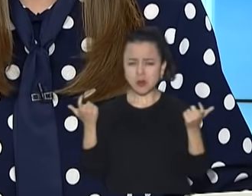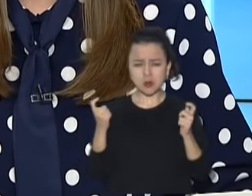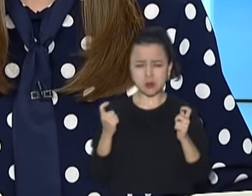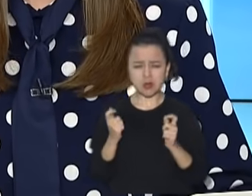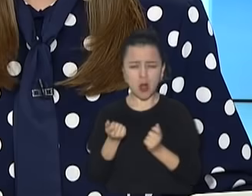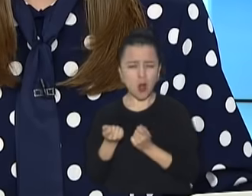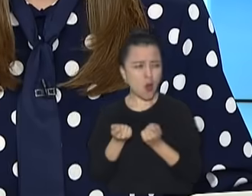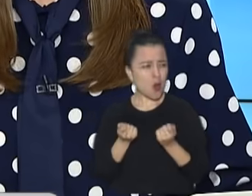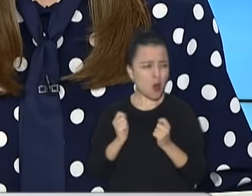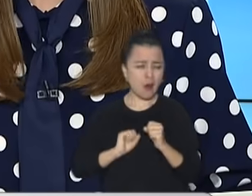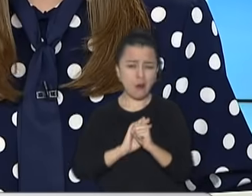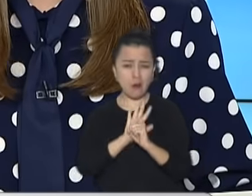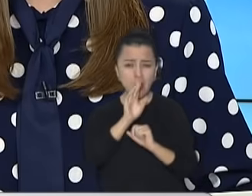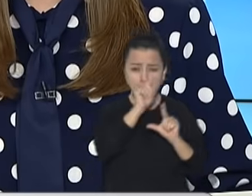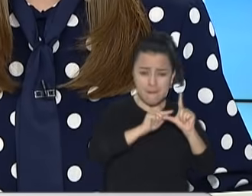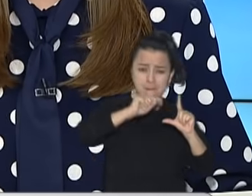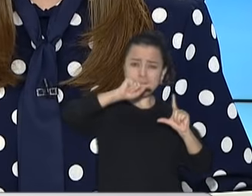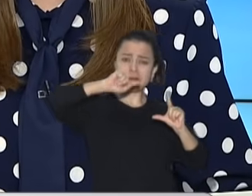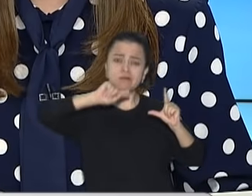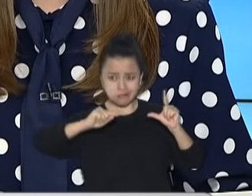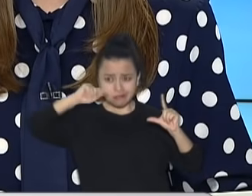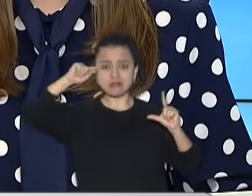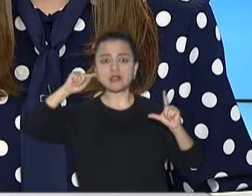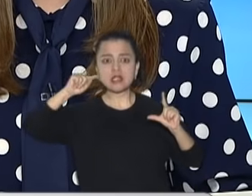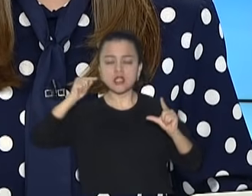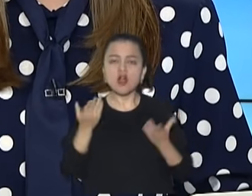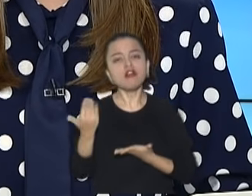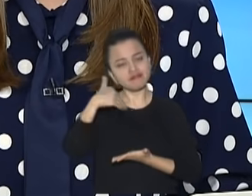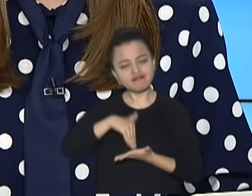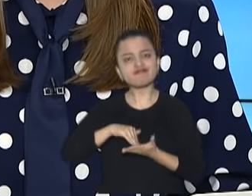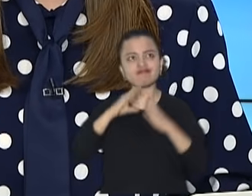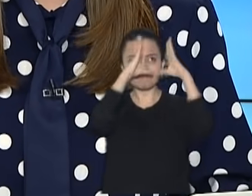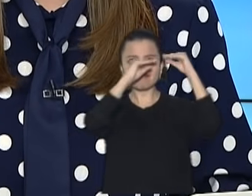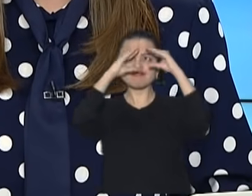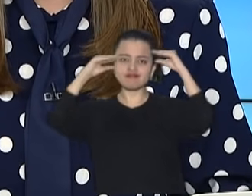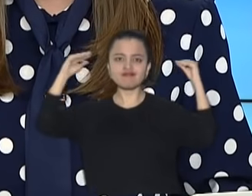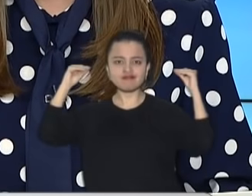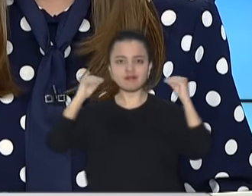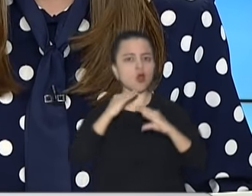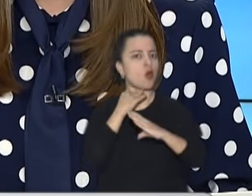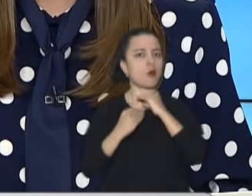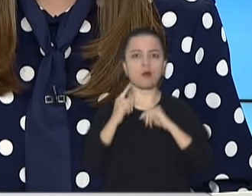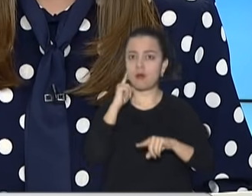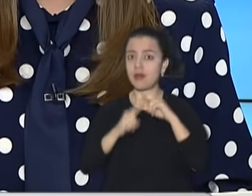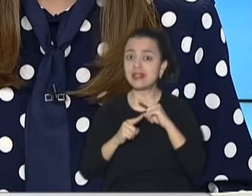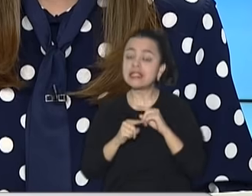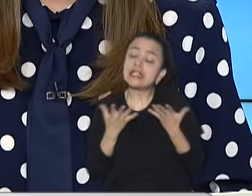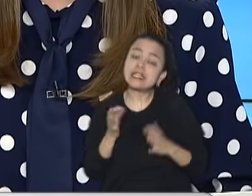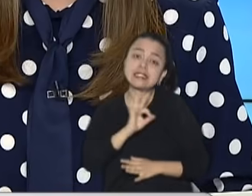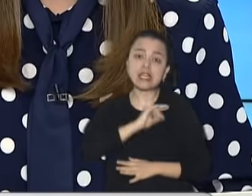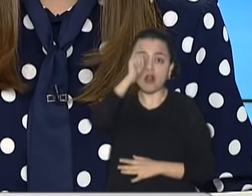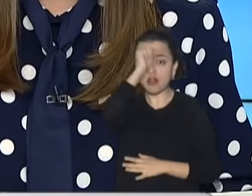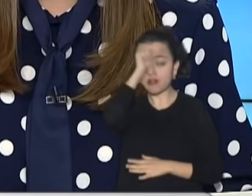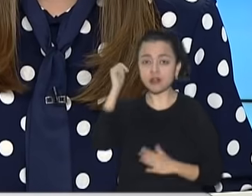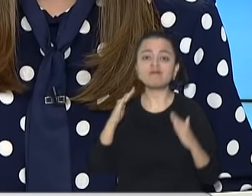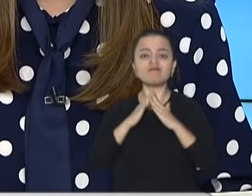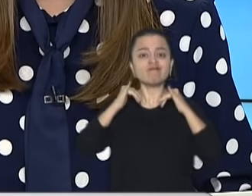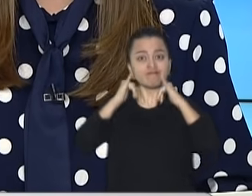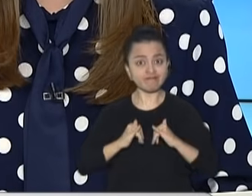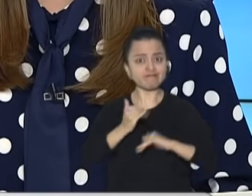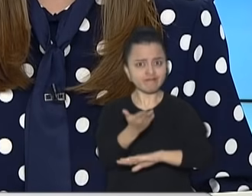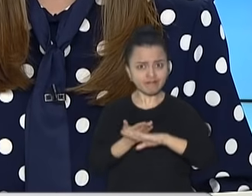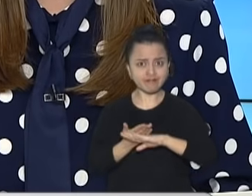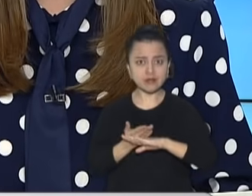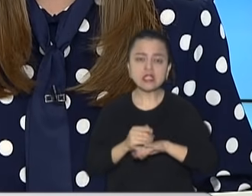de COVID-19. Nuevamente habrá toque de queda nocturno y cuarentena estricta para los fines de semana. Además, siguen las